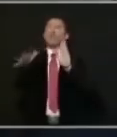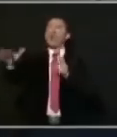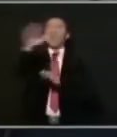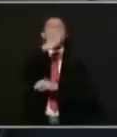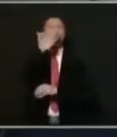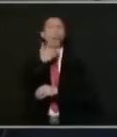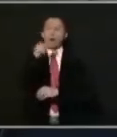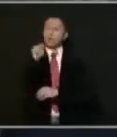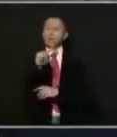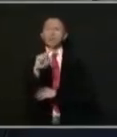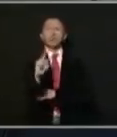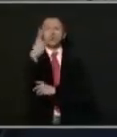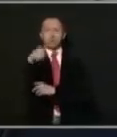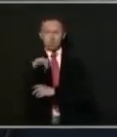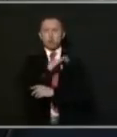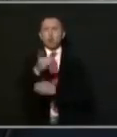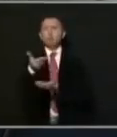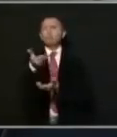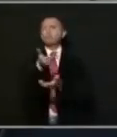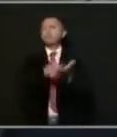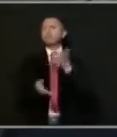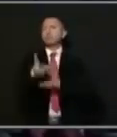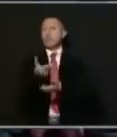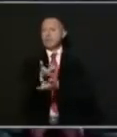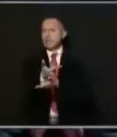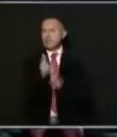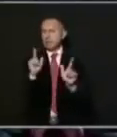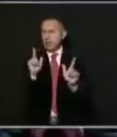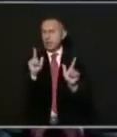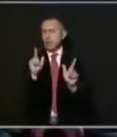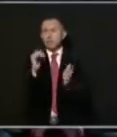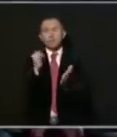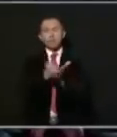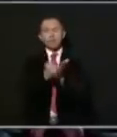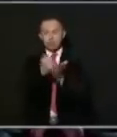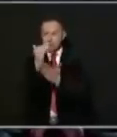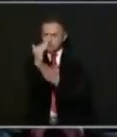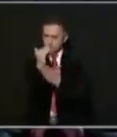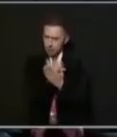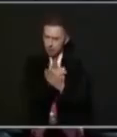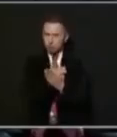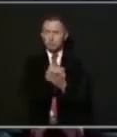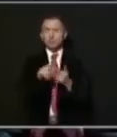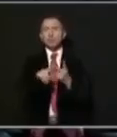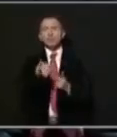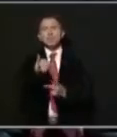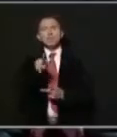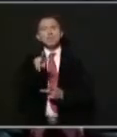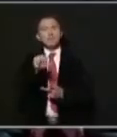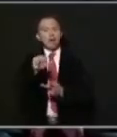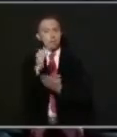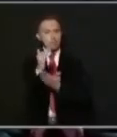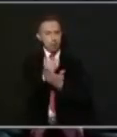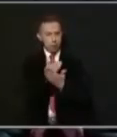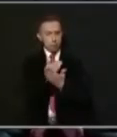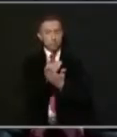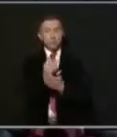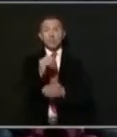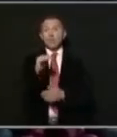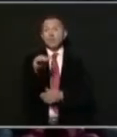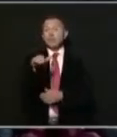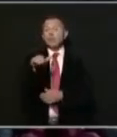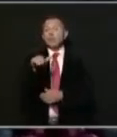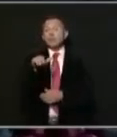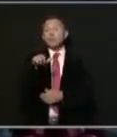a bajar los impuestos. Va a bajar el IVA del 16 al